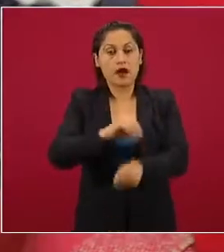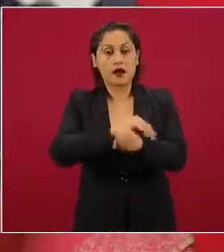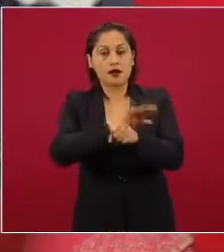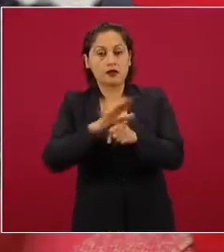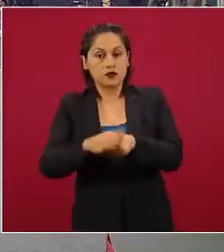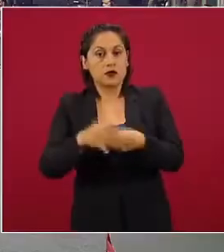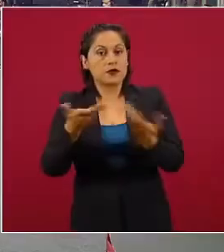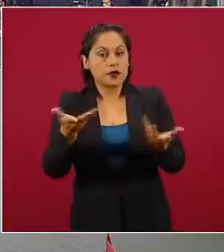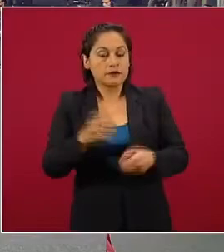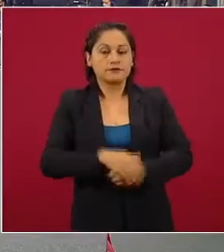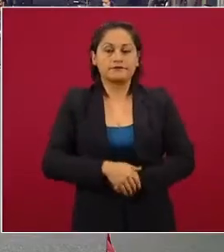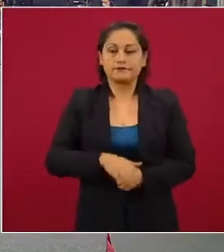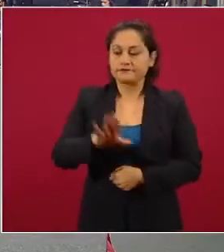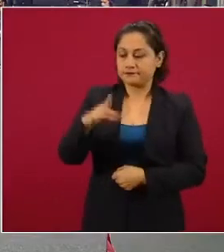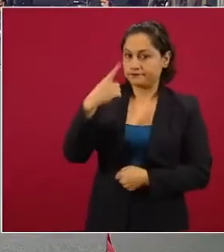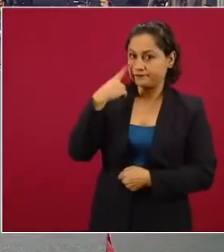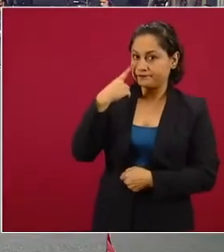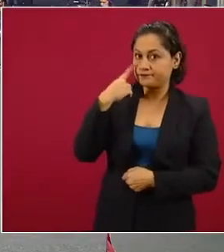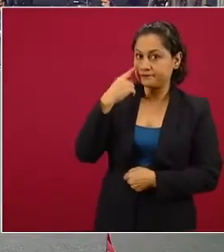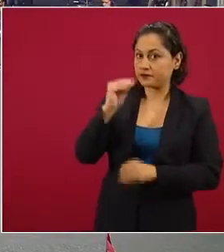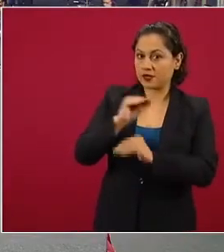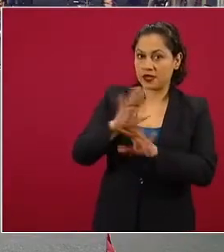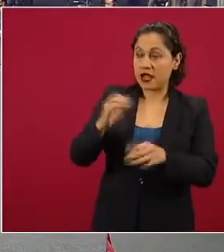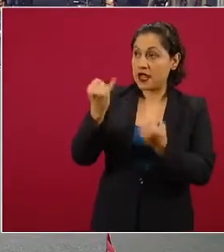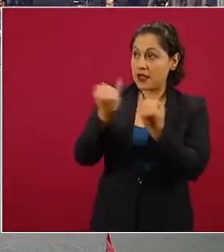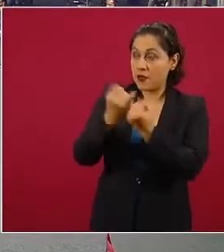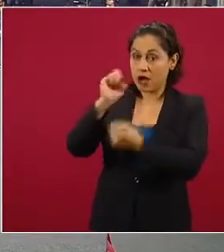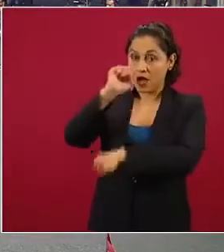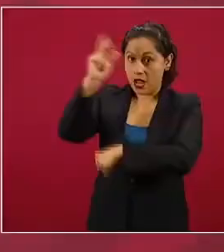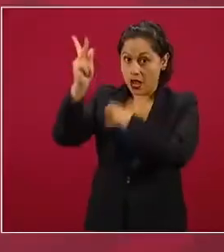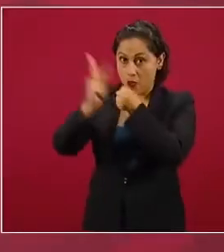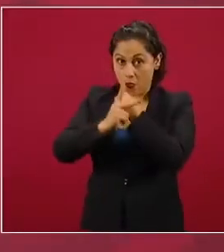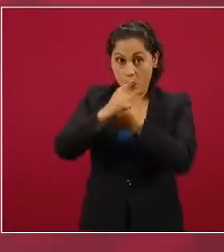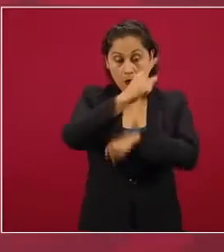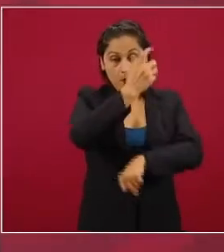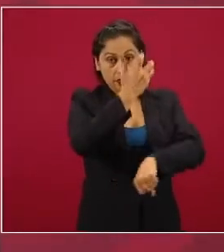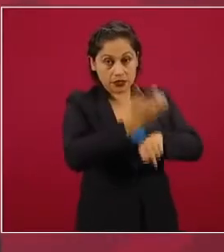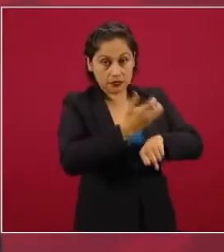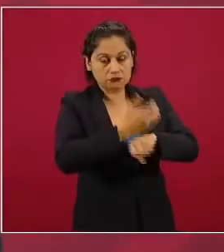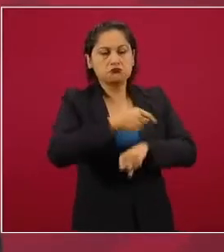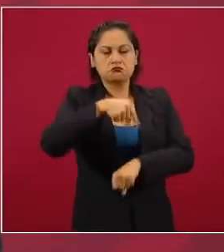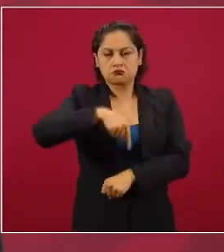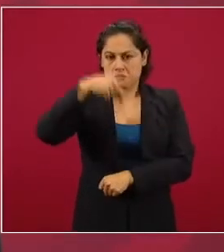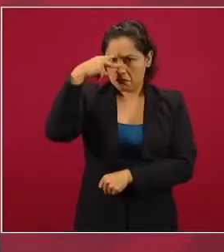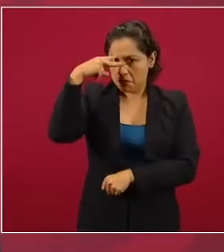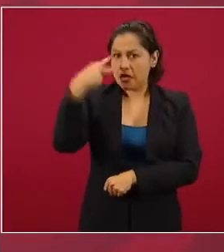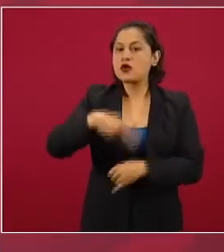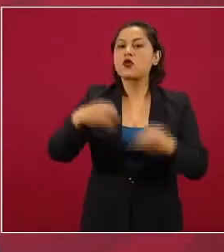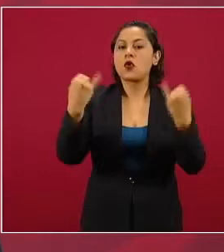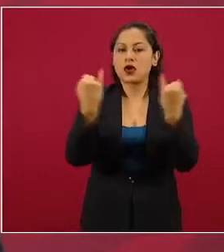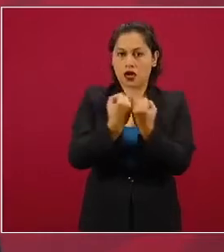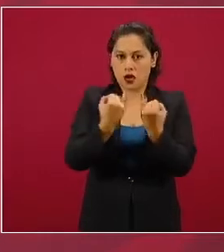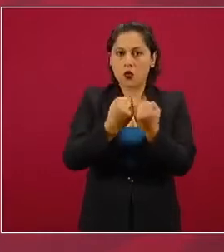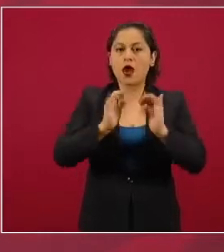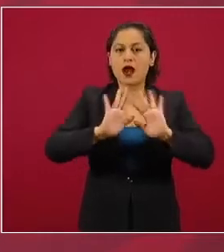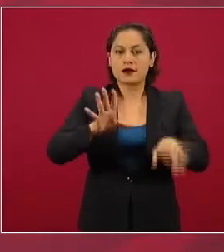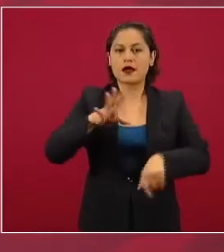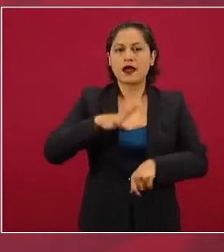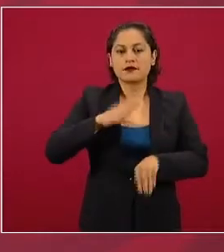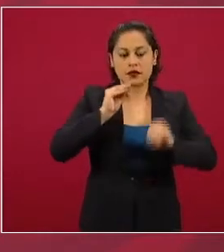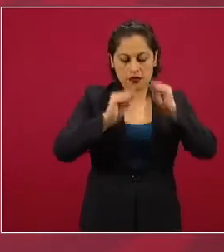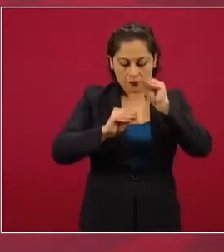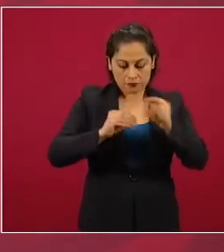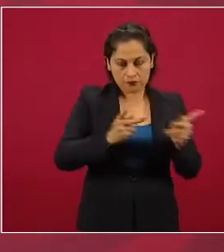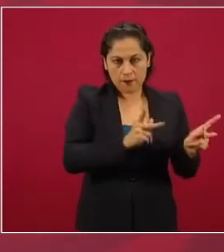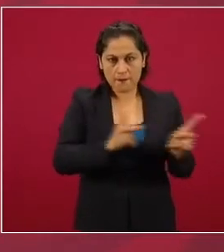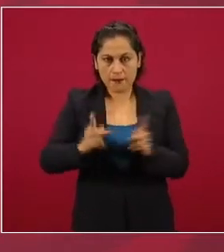que Europa, que ya comentaba el canciller, y Estados Unidos, México también ya tiene su plan de vacunación.